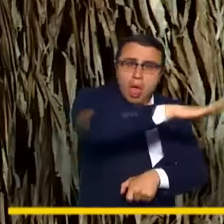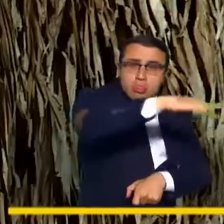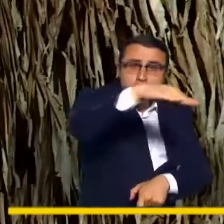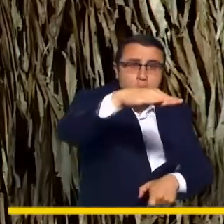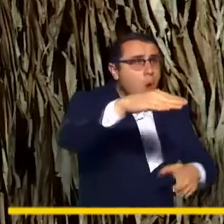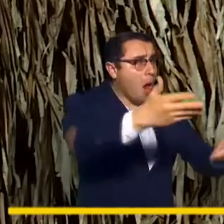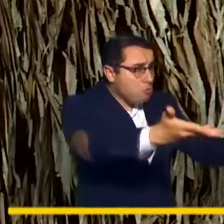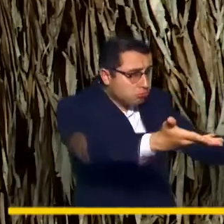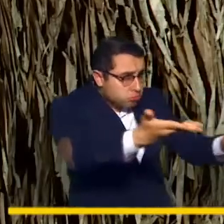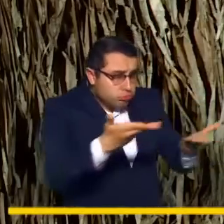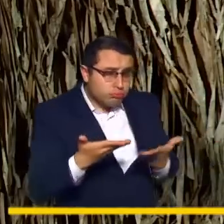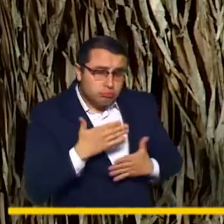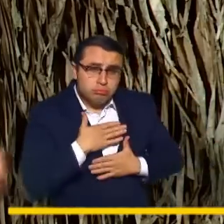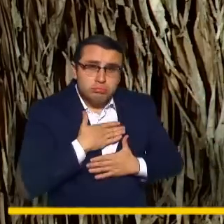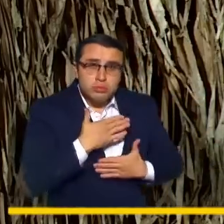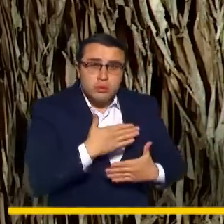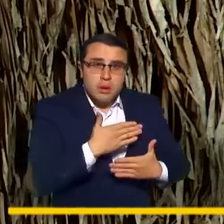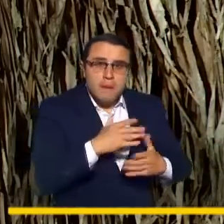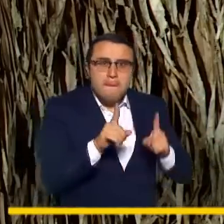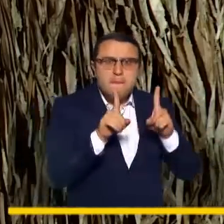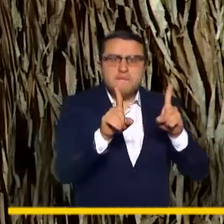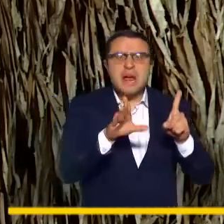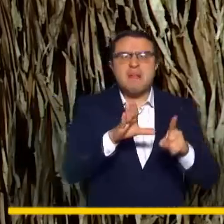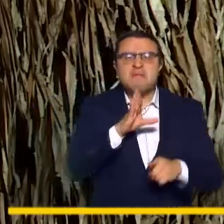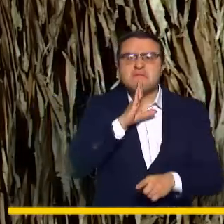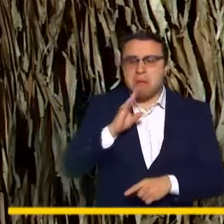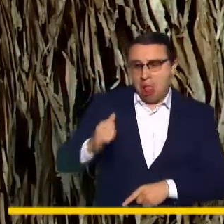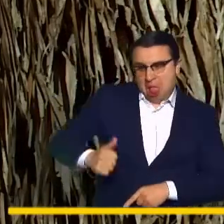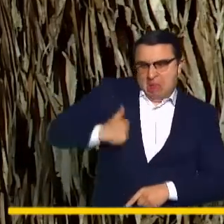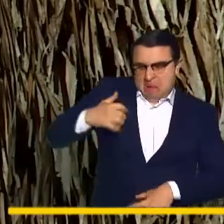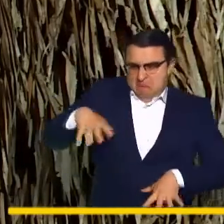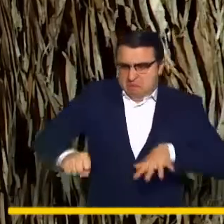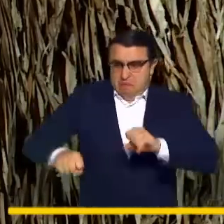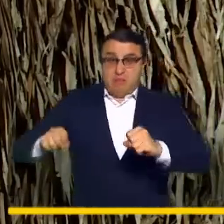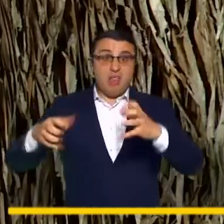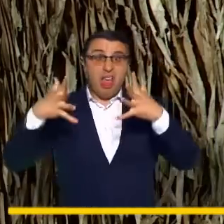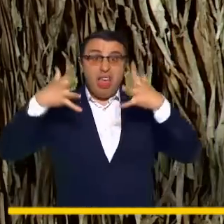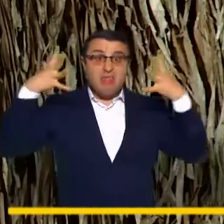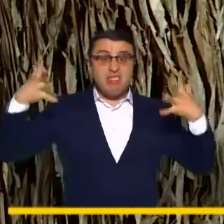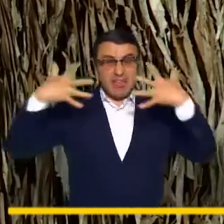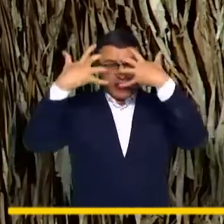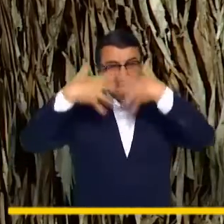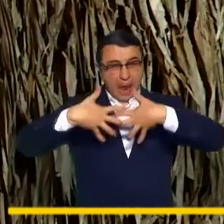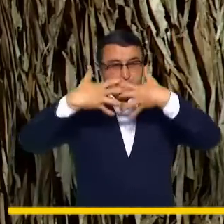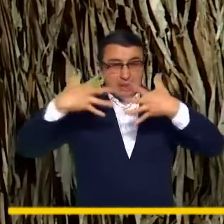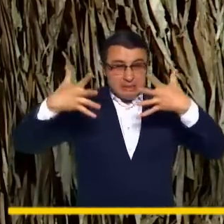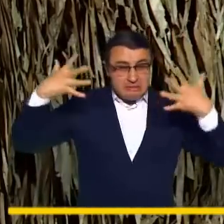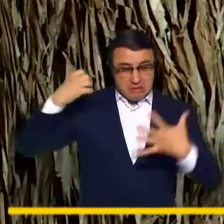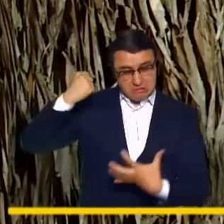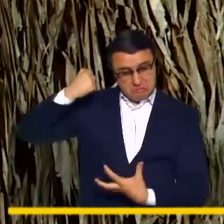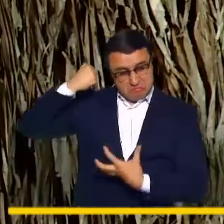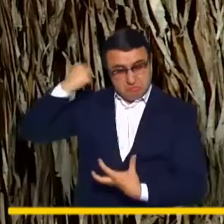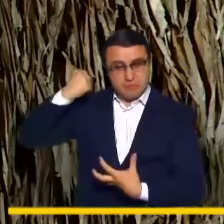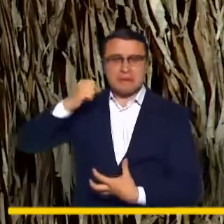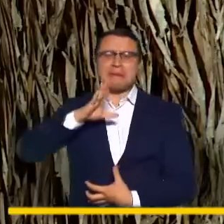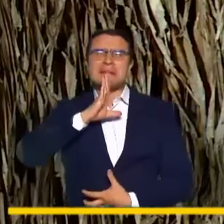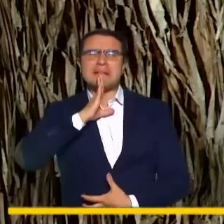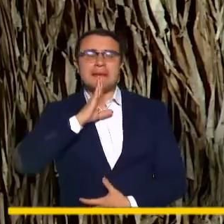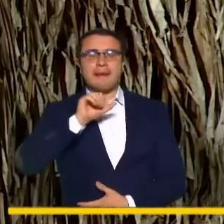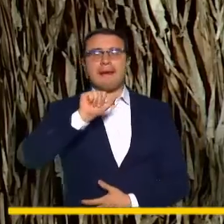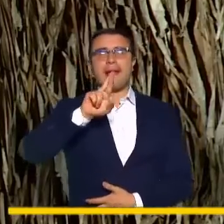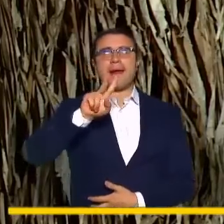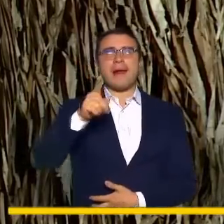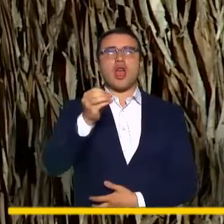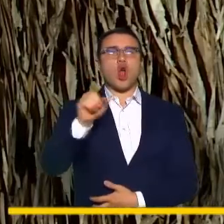antioqueño, fueron ocupadas por un gran capital que se denomina Argos.